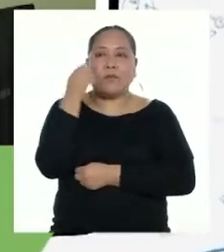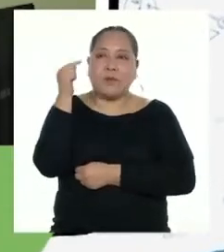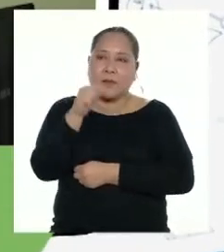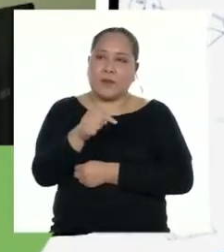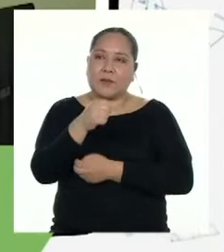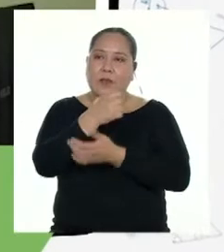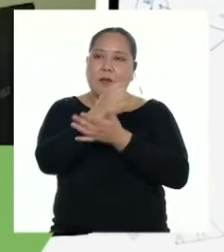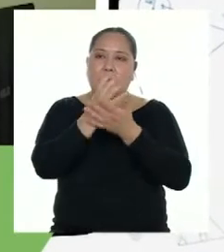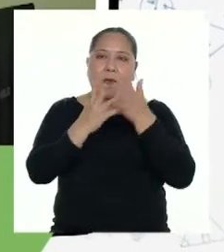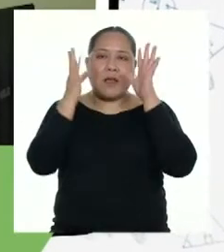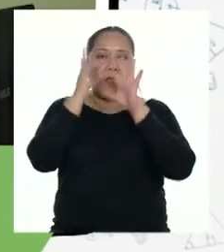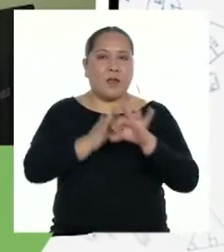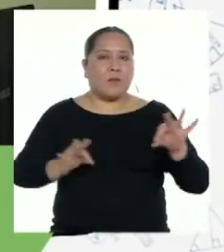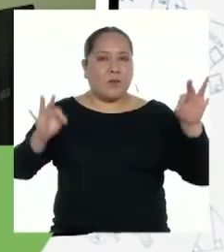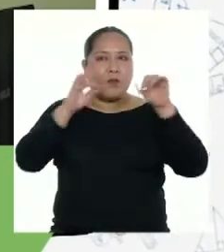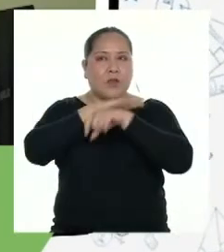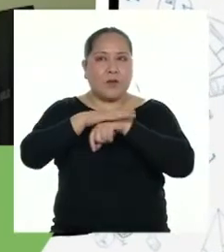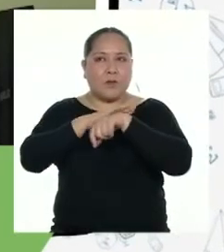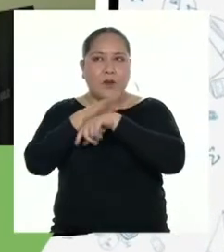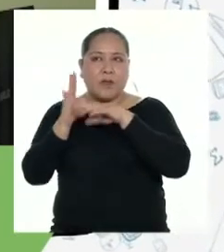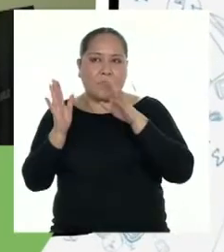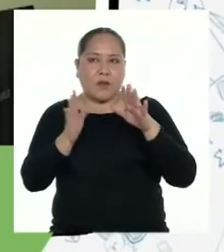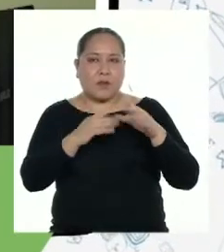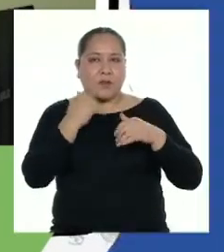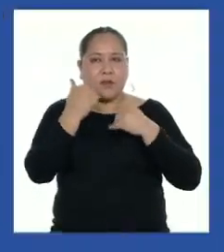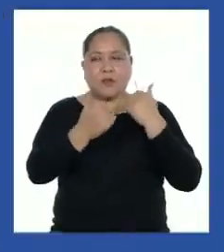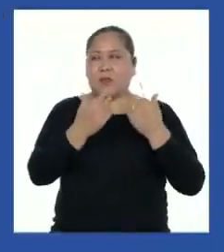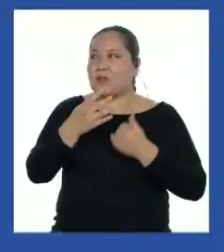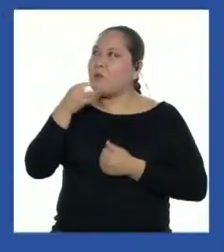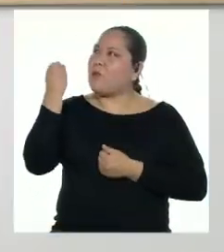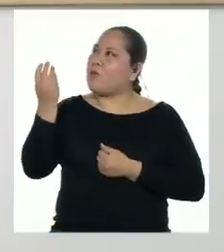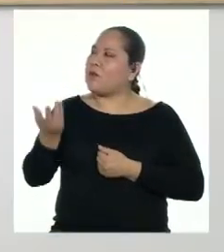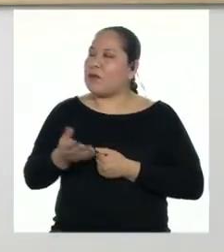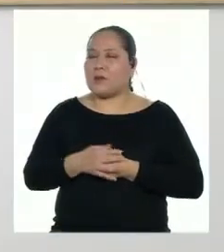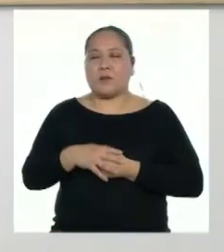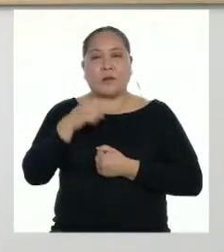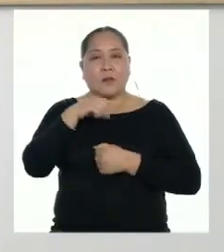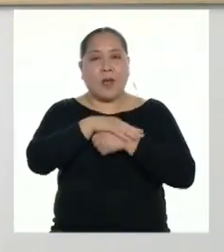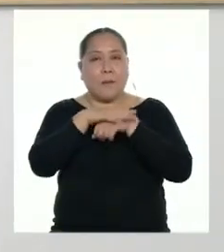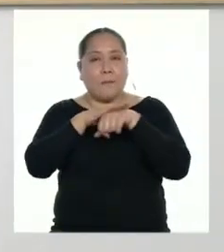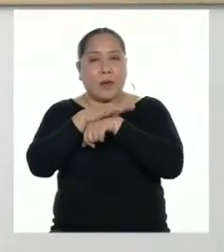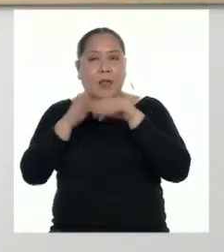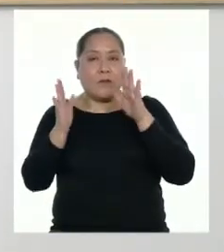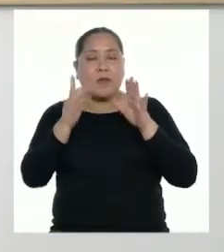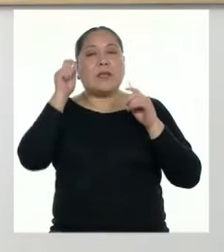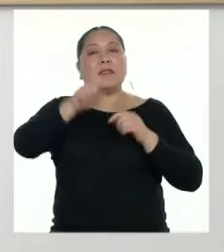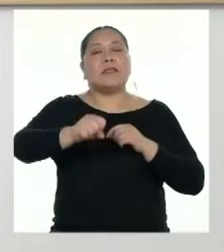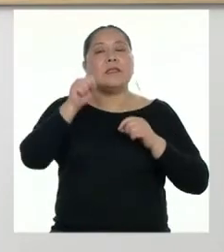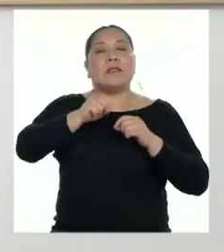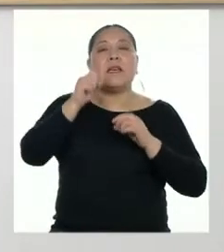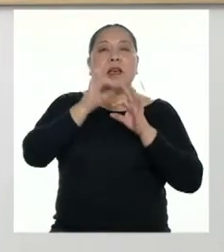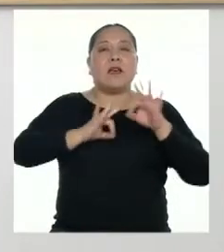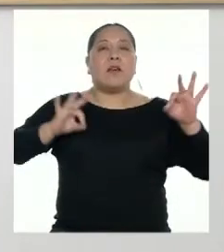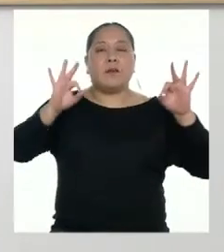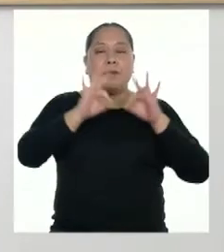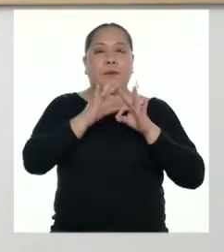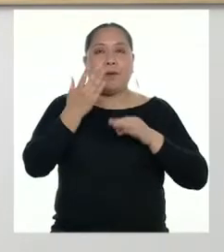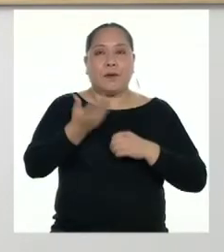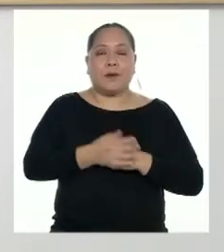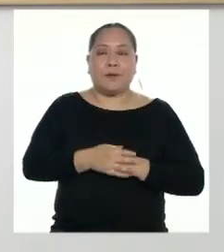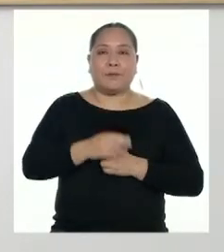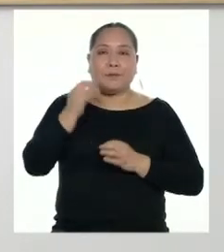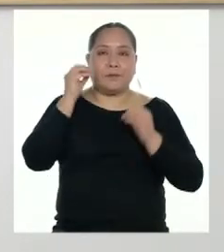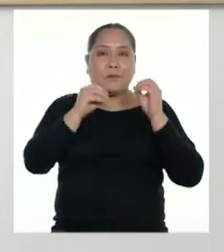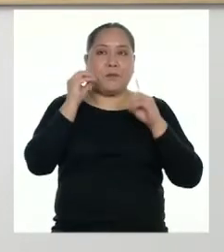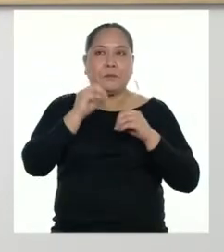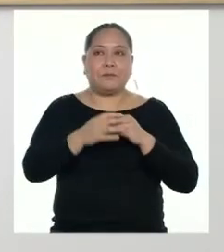una parte muy importante del proceso. ¿Por qué? La planificación es importantísima porque